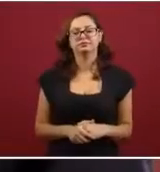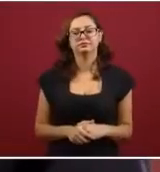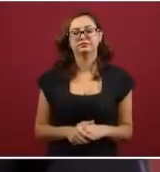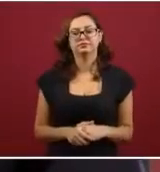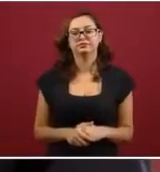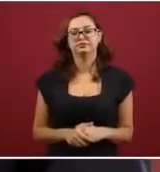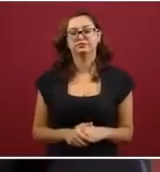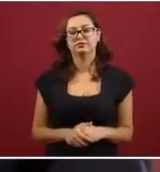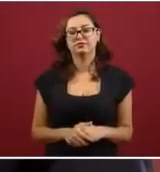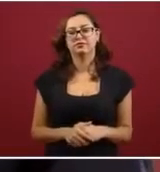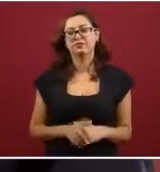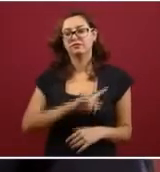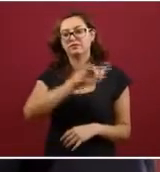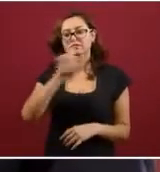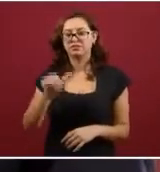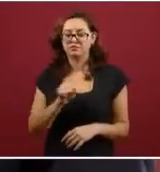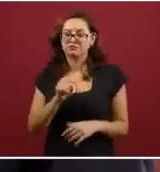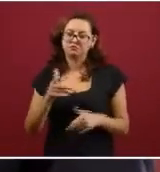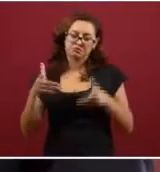para ir a la academia,